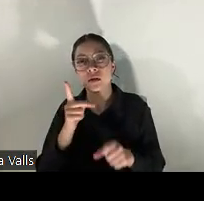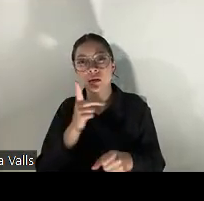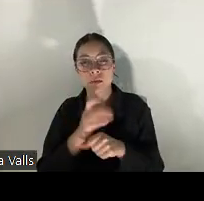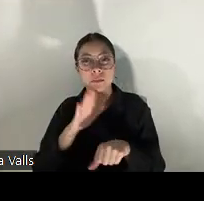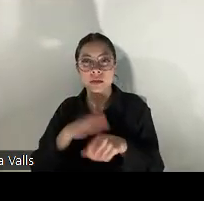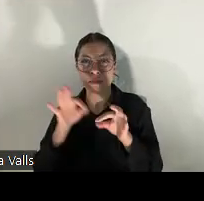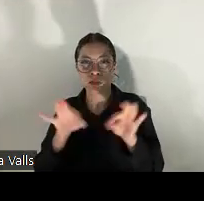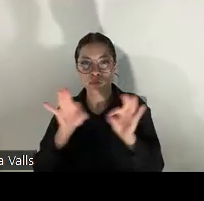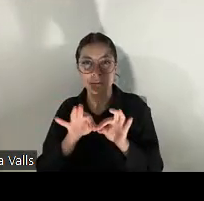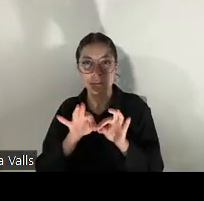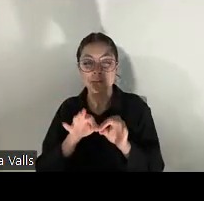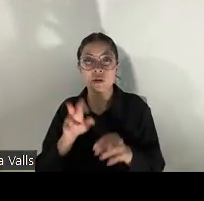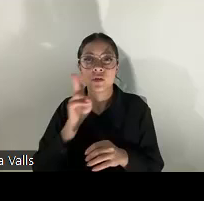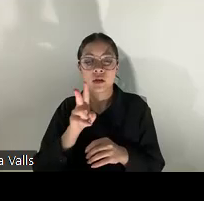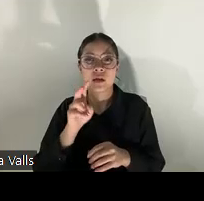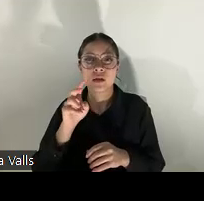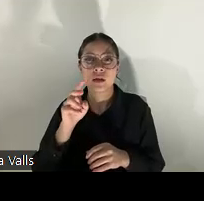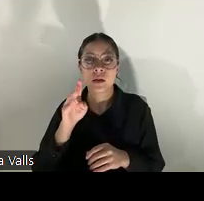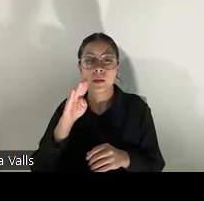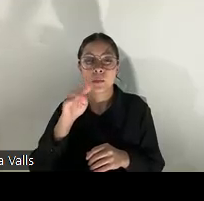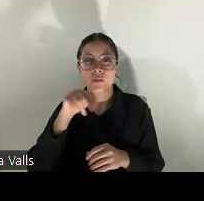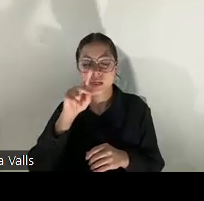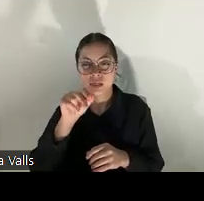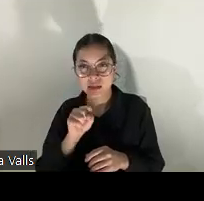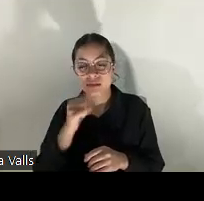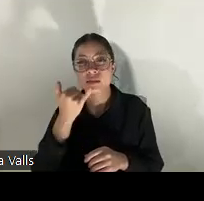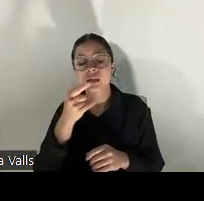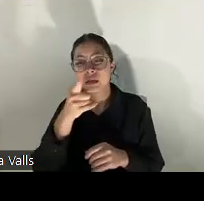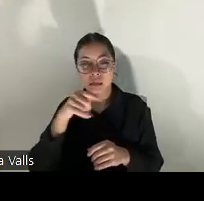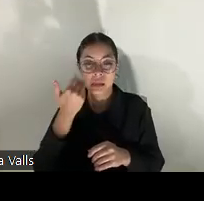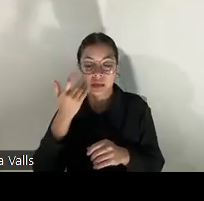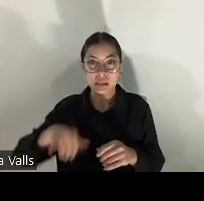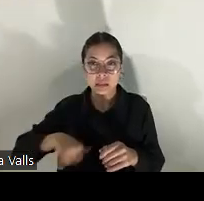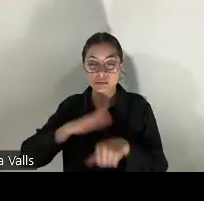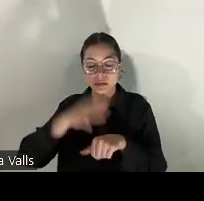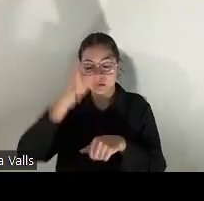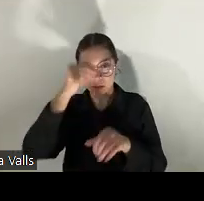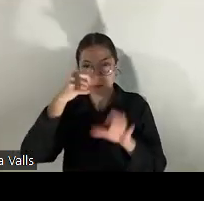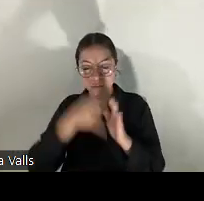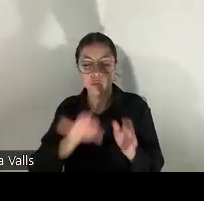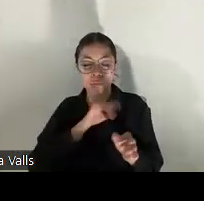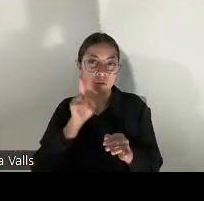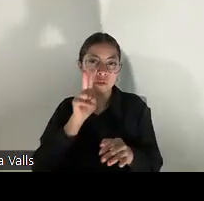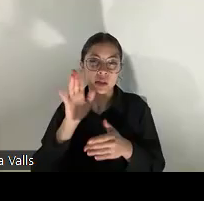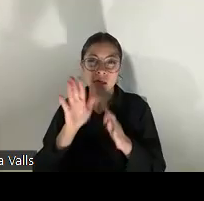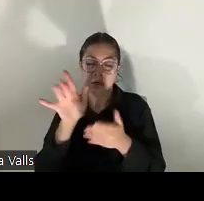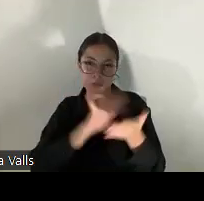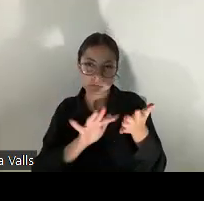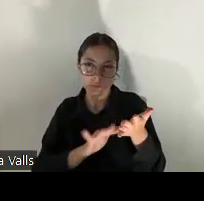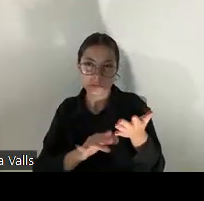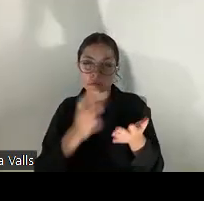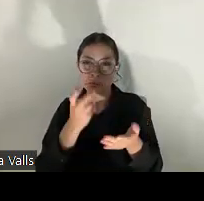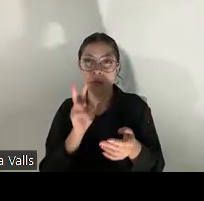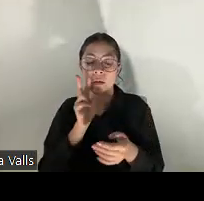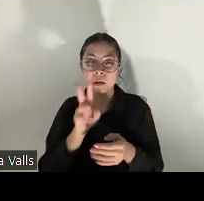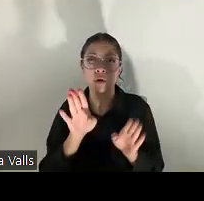nos dan son el mentón acromion, la bufanda. Si tienen interés en aprender más sobre ellos, pueden leer. A mí me gusta mucho a mi artizón cómo los